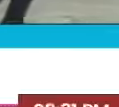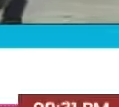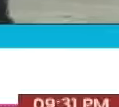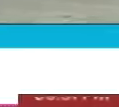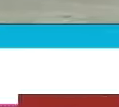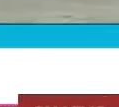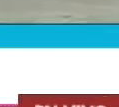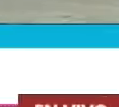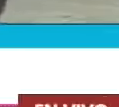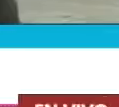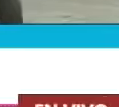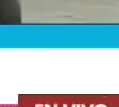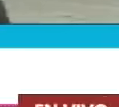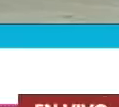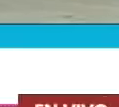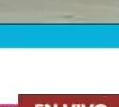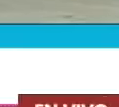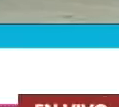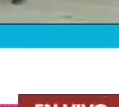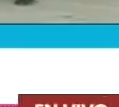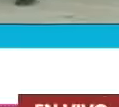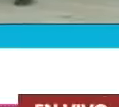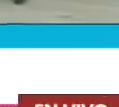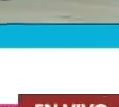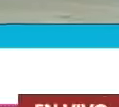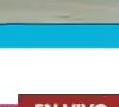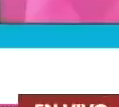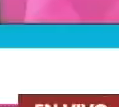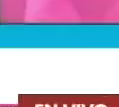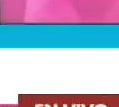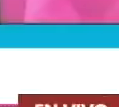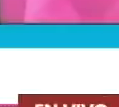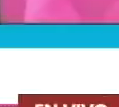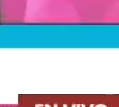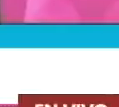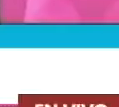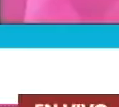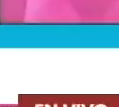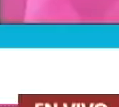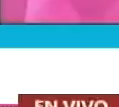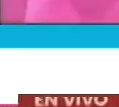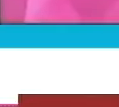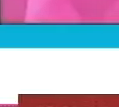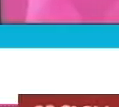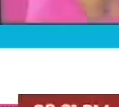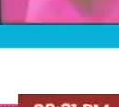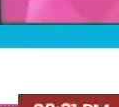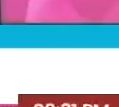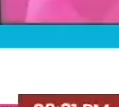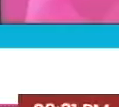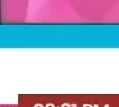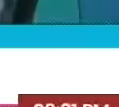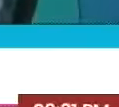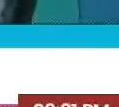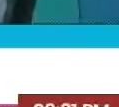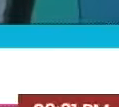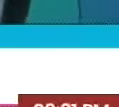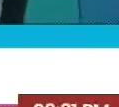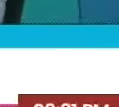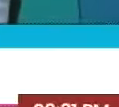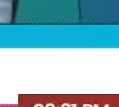en revolución. En la unidad mil batallas, en juntas con mil